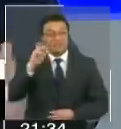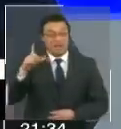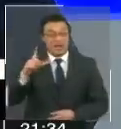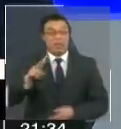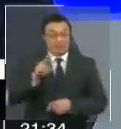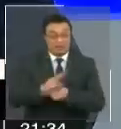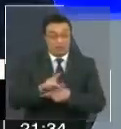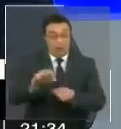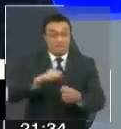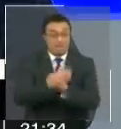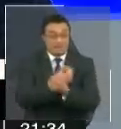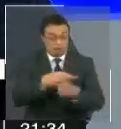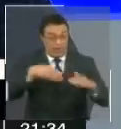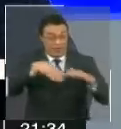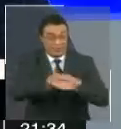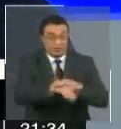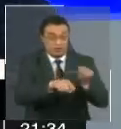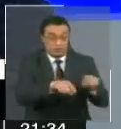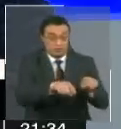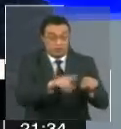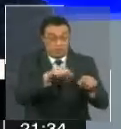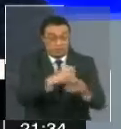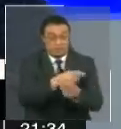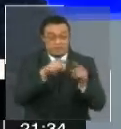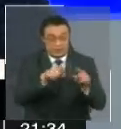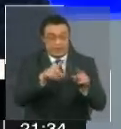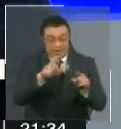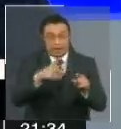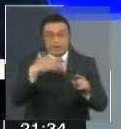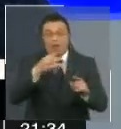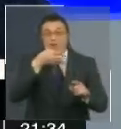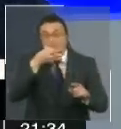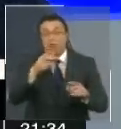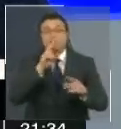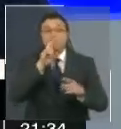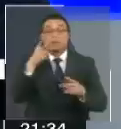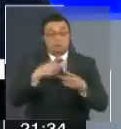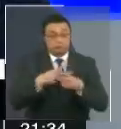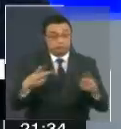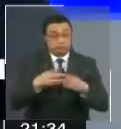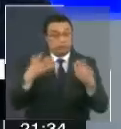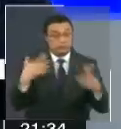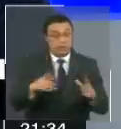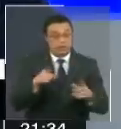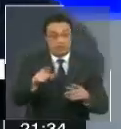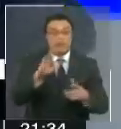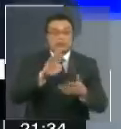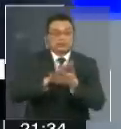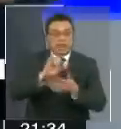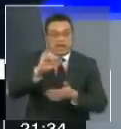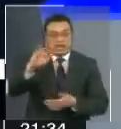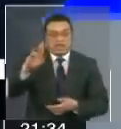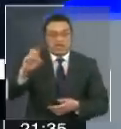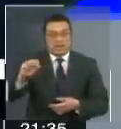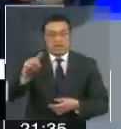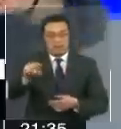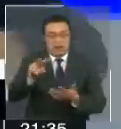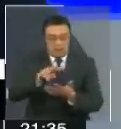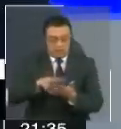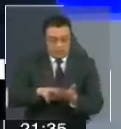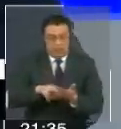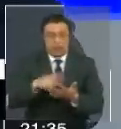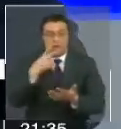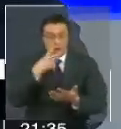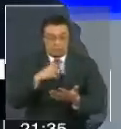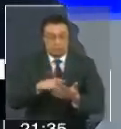estaba presa al interior del recinto, y ella ha señalado ya en televisión que efectivamente es Juan Emilio Echeire el que lee la lista de